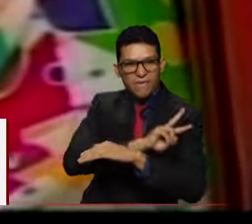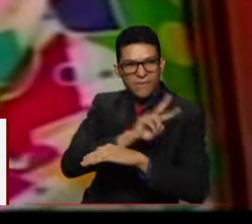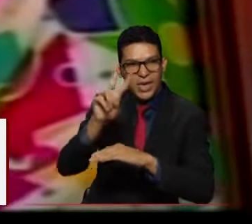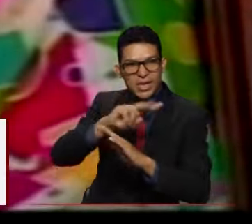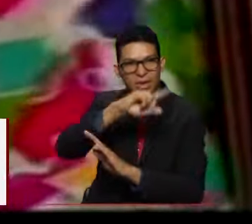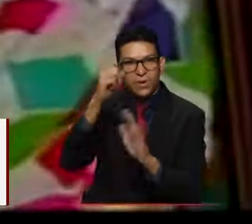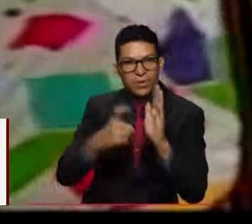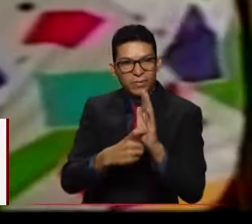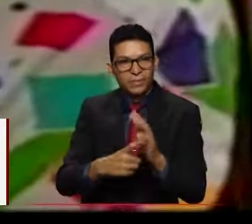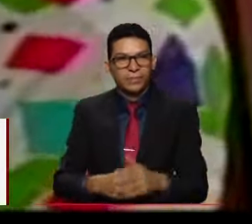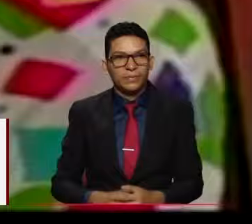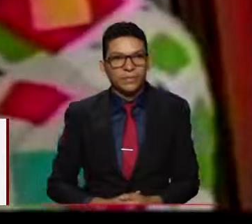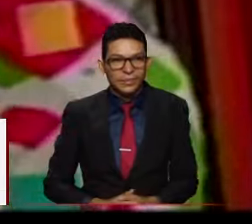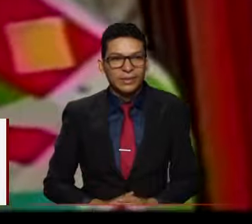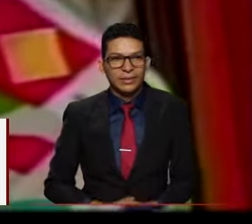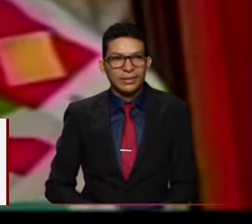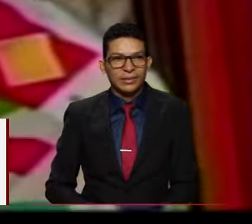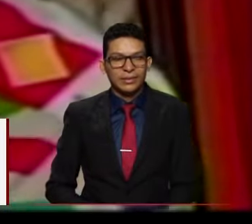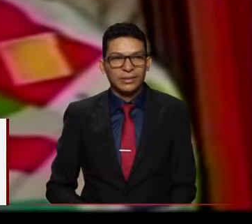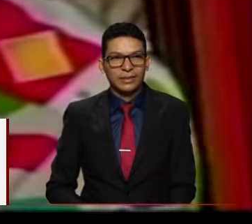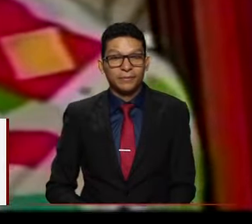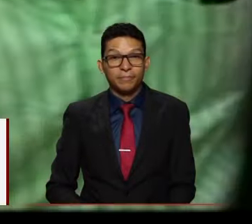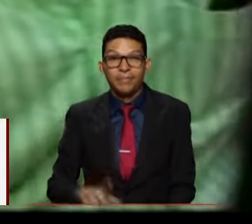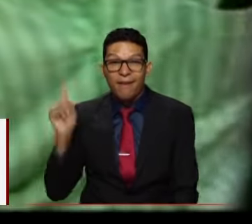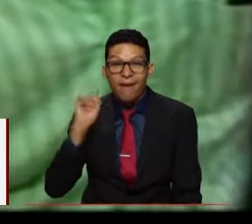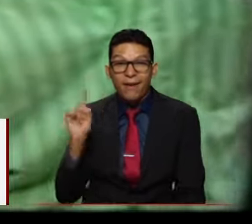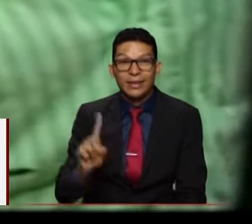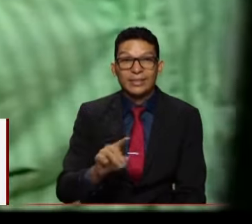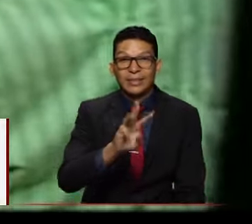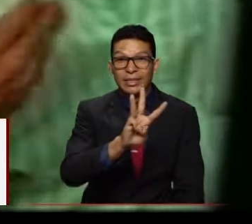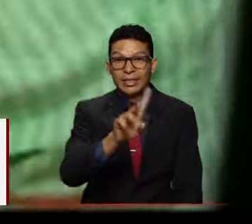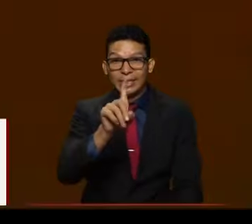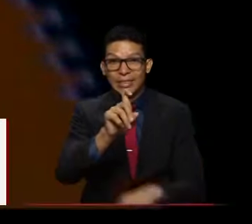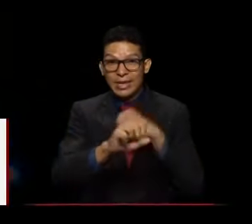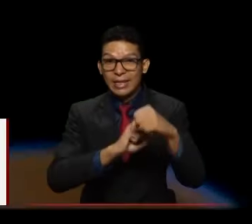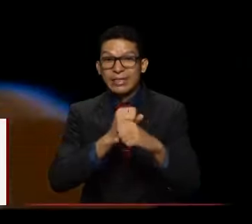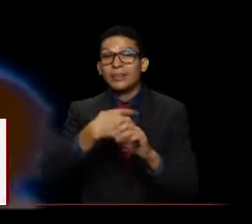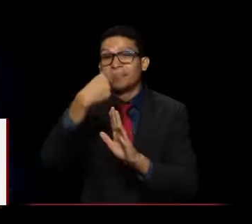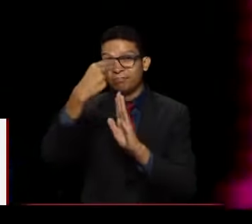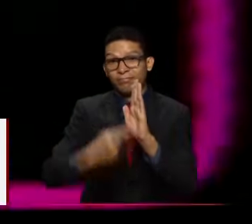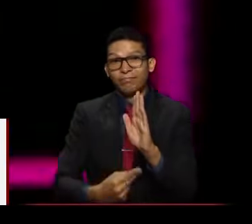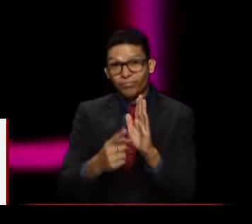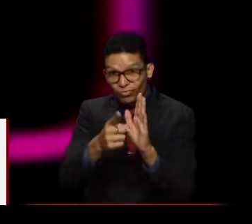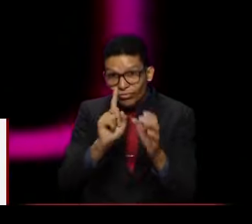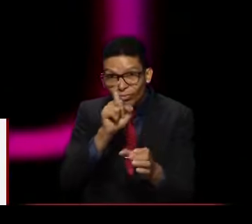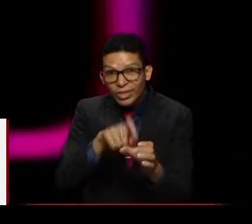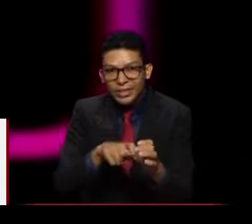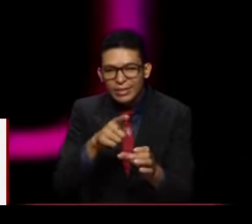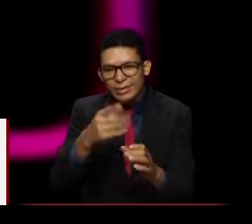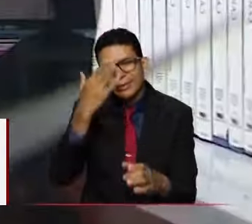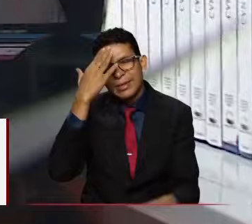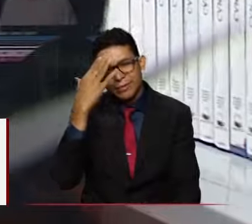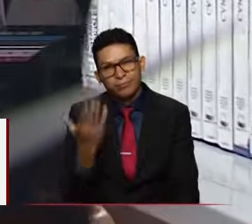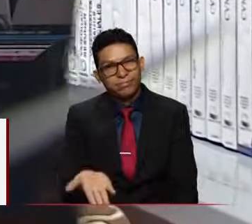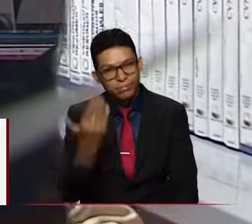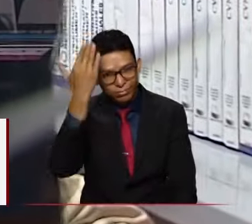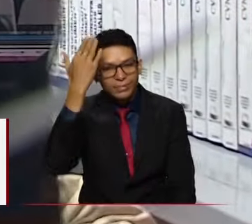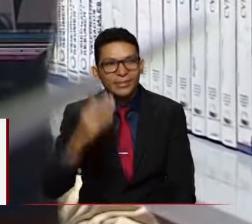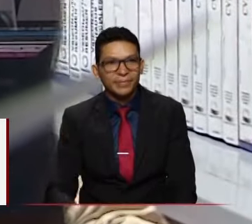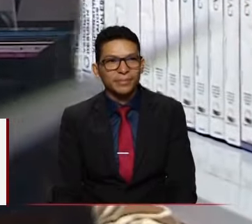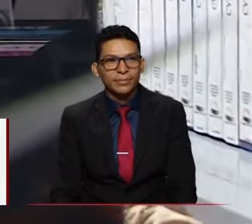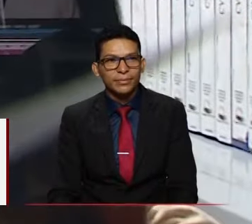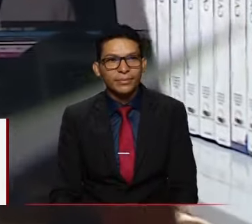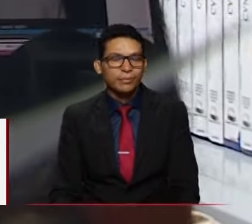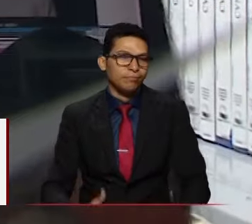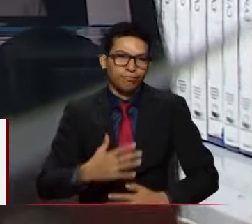Cauca. Son 36 años de historia y quienes han hecho parte de ella saben lo que significa. Ha sido